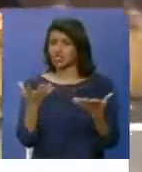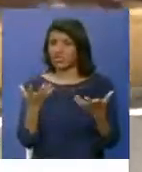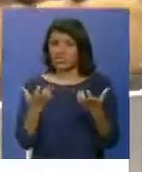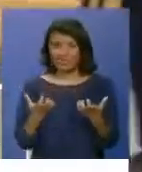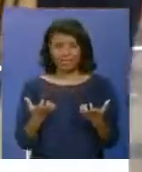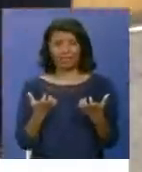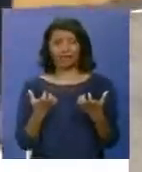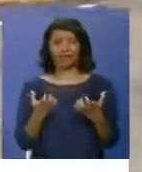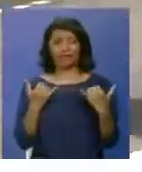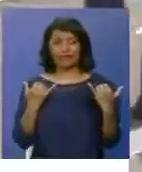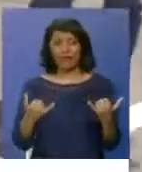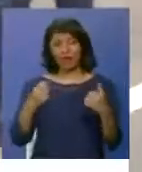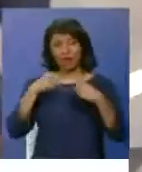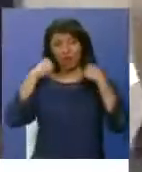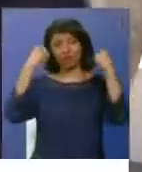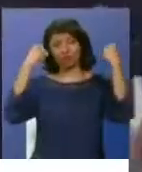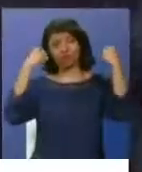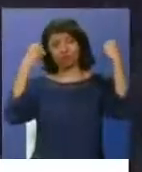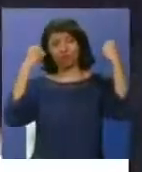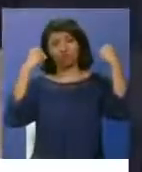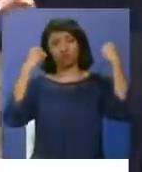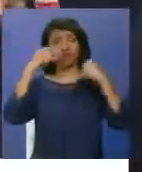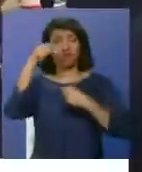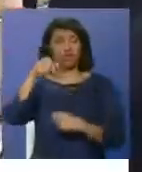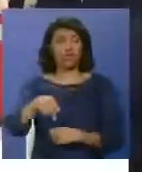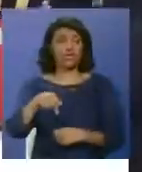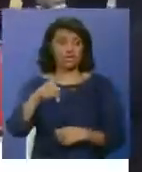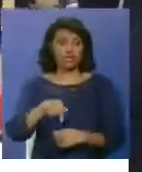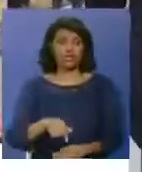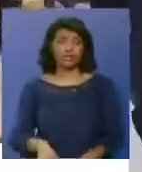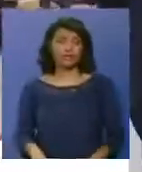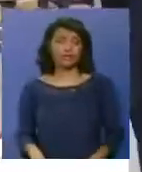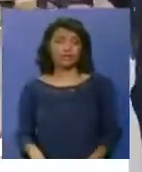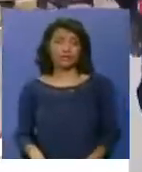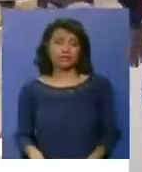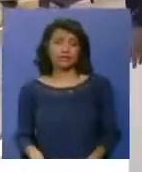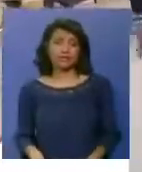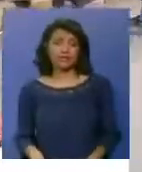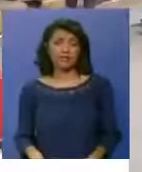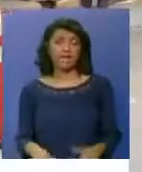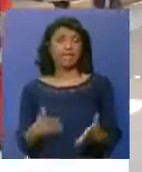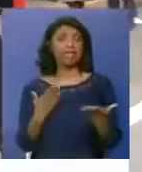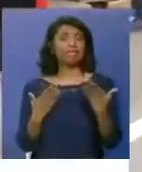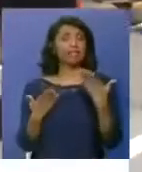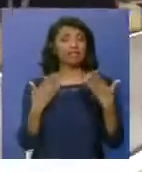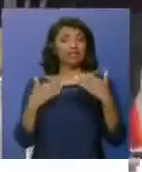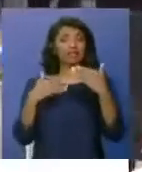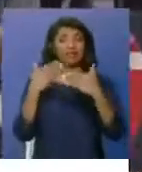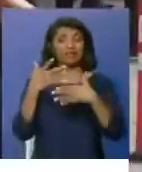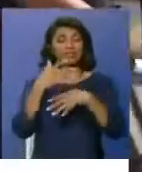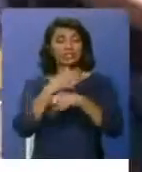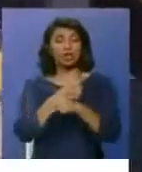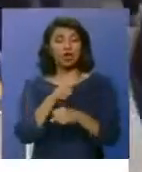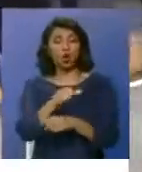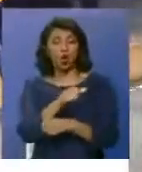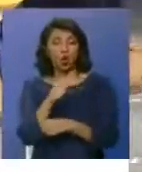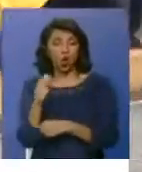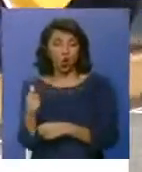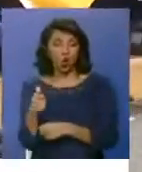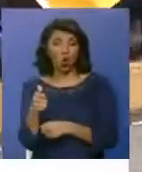las situaciones que amenaza o que se está posiblemente programando por parte de